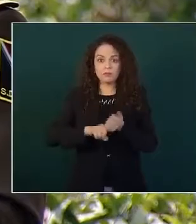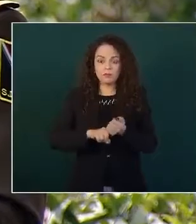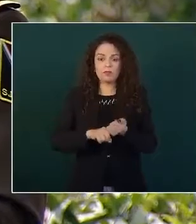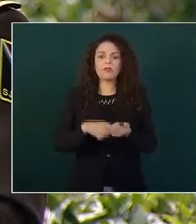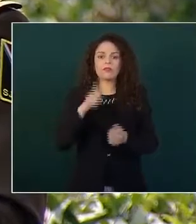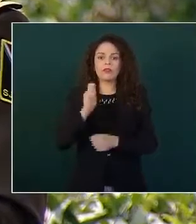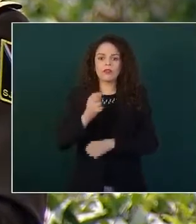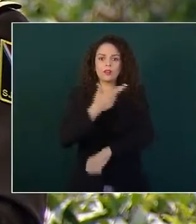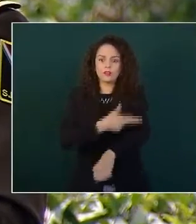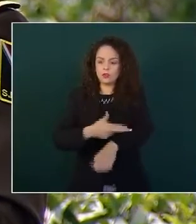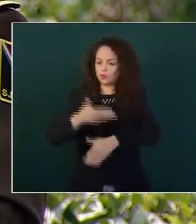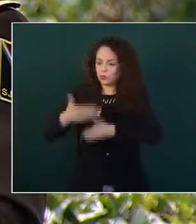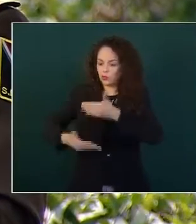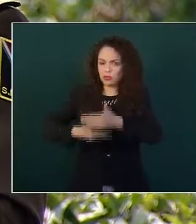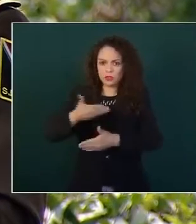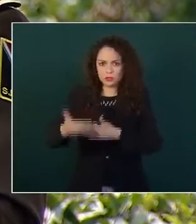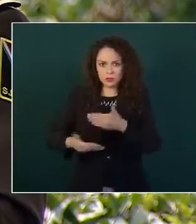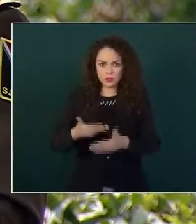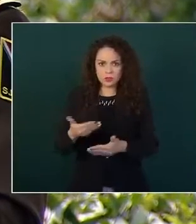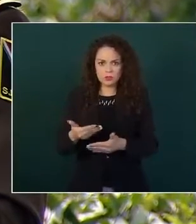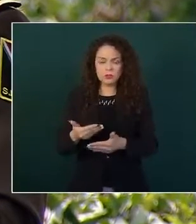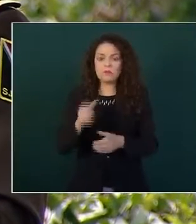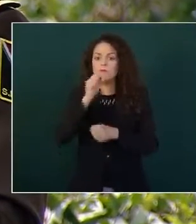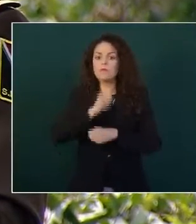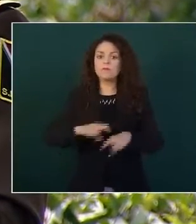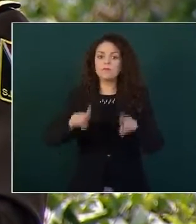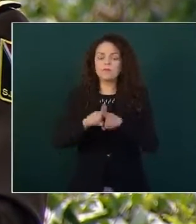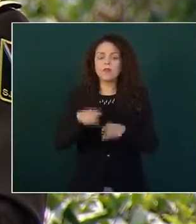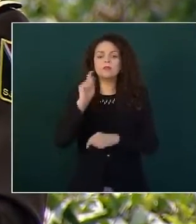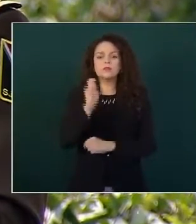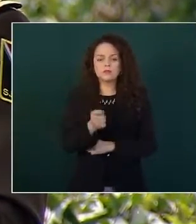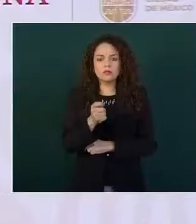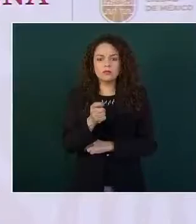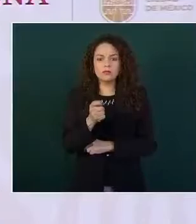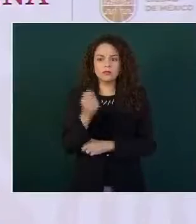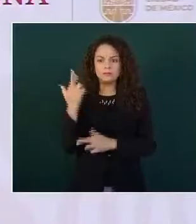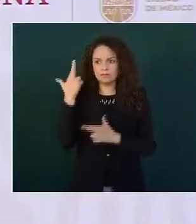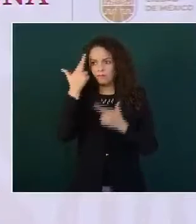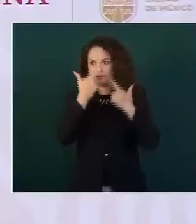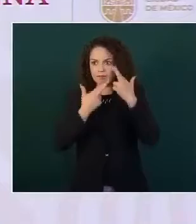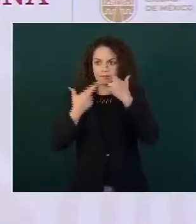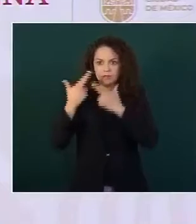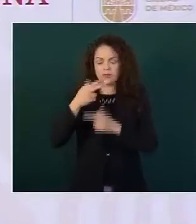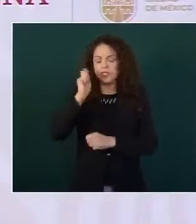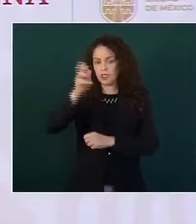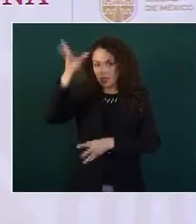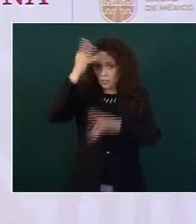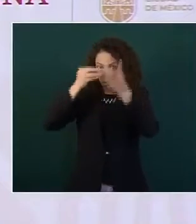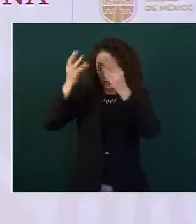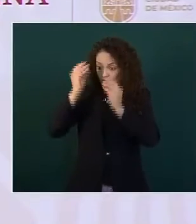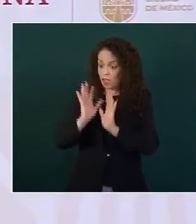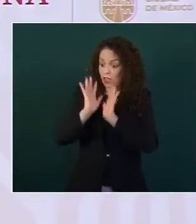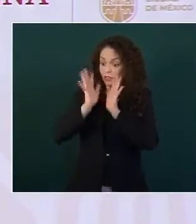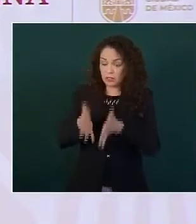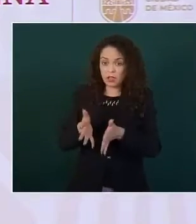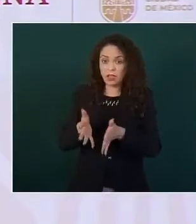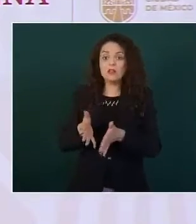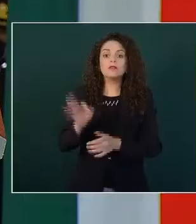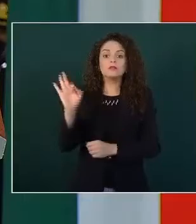procedimientos sistemáticos de operar, así como en el análisis de las lecciones aprendidas para